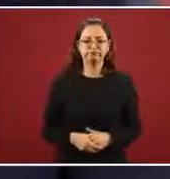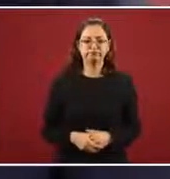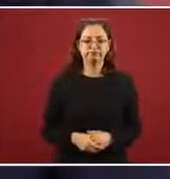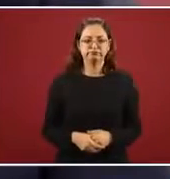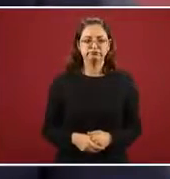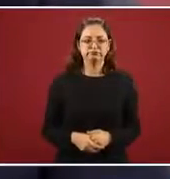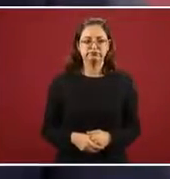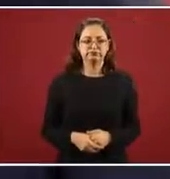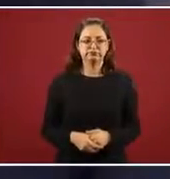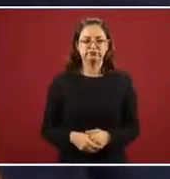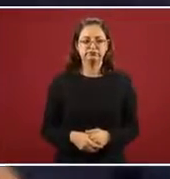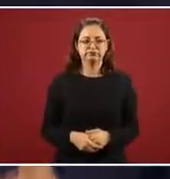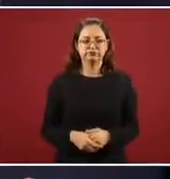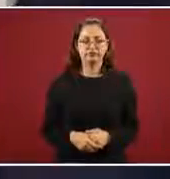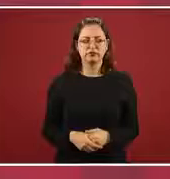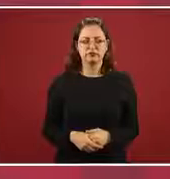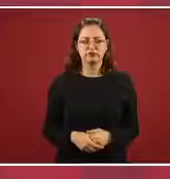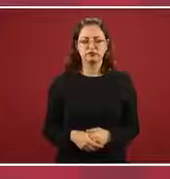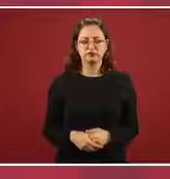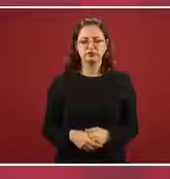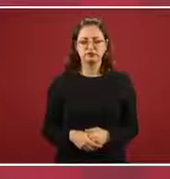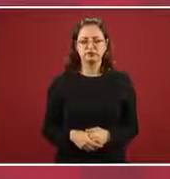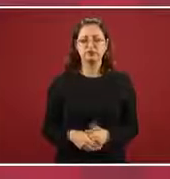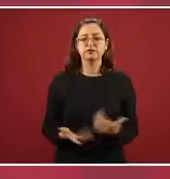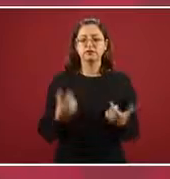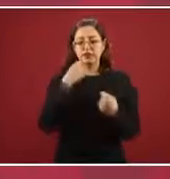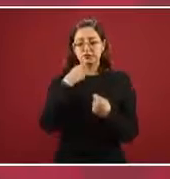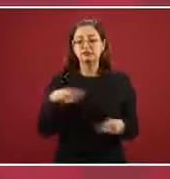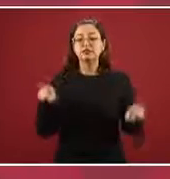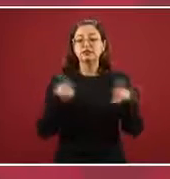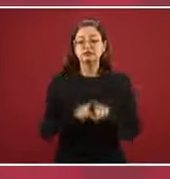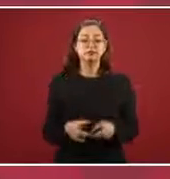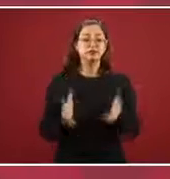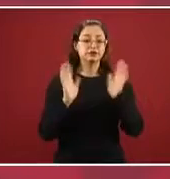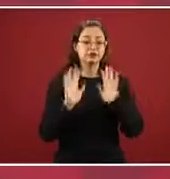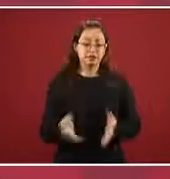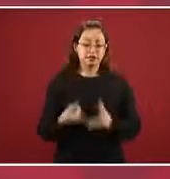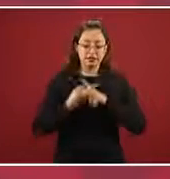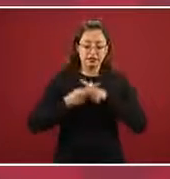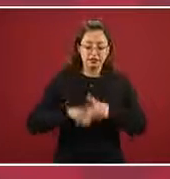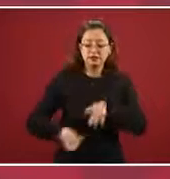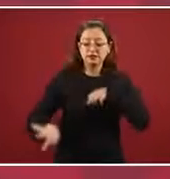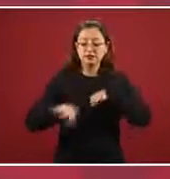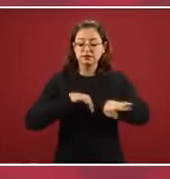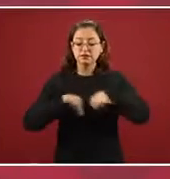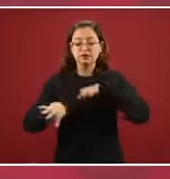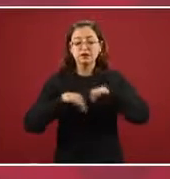estamos también trabajando para que se contraten médicos,